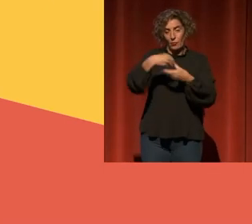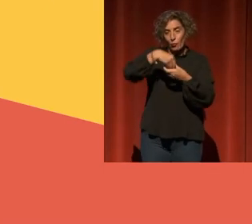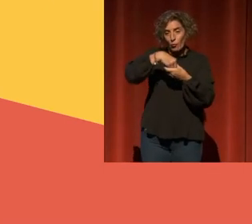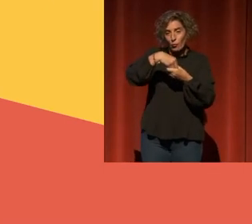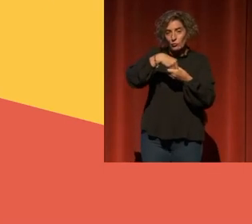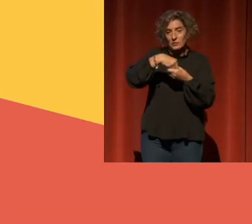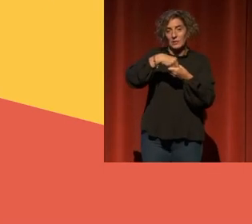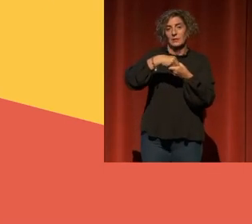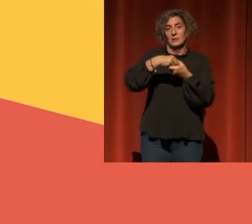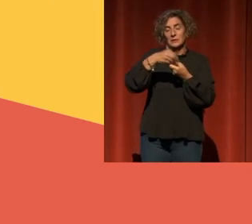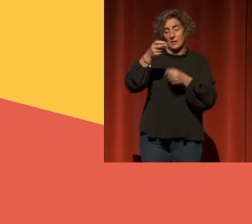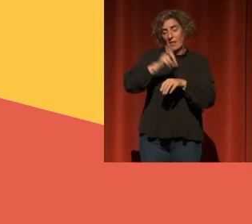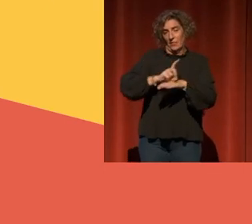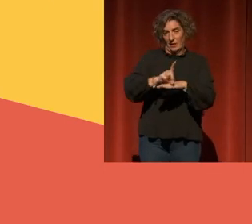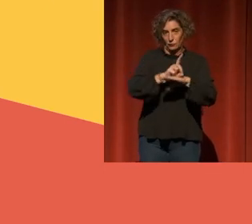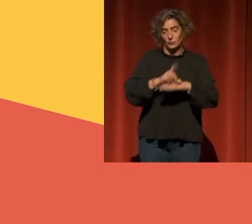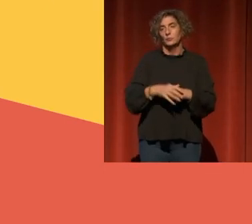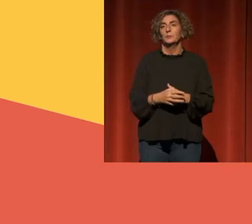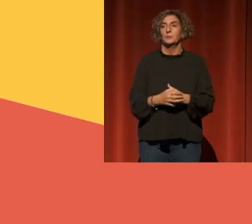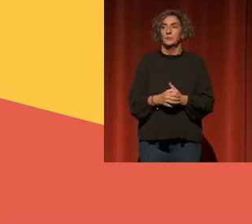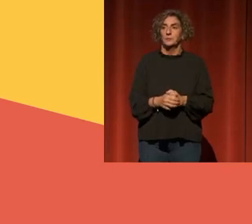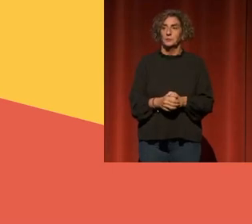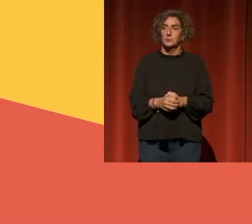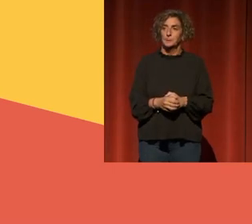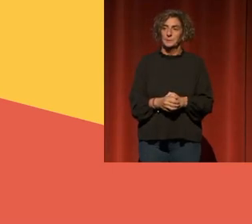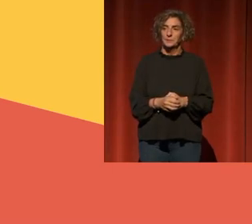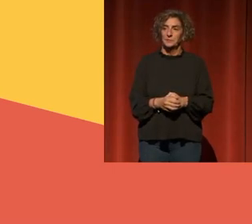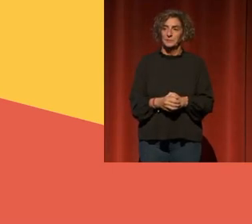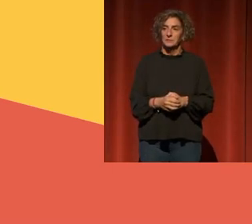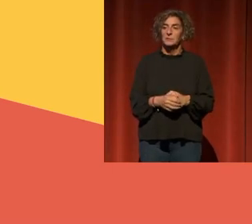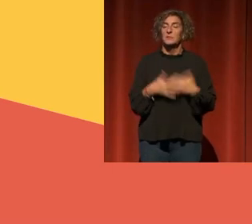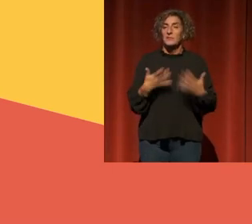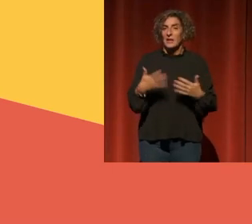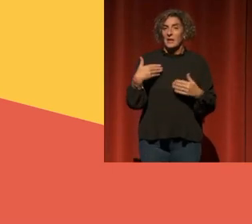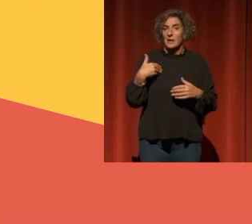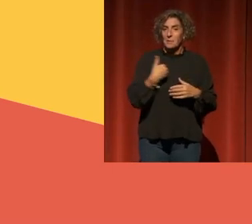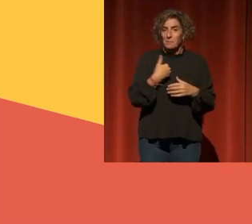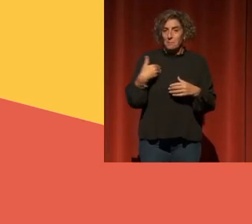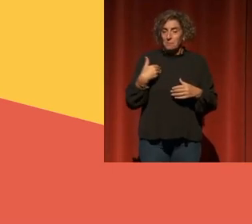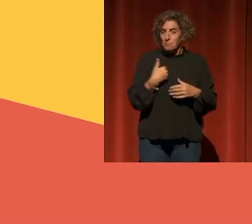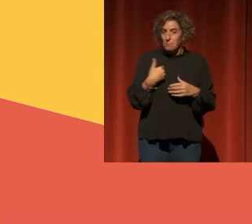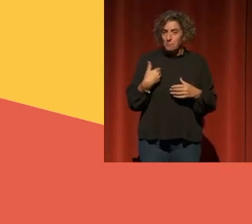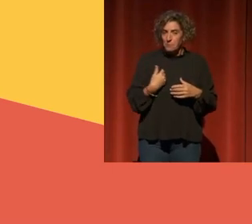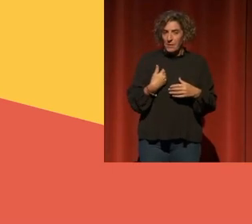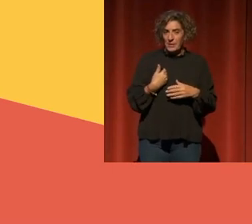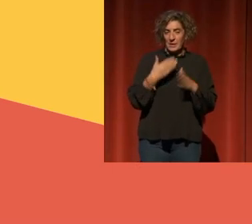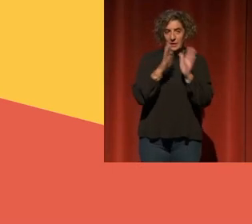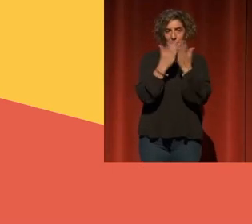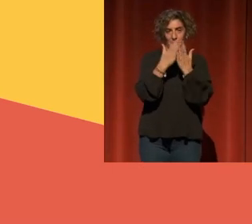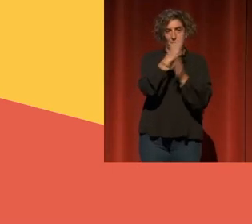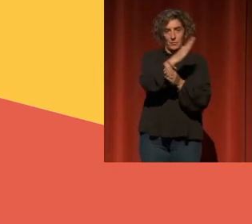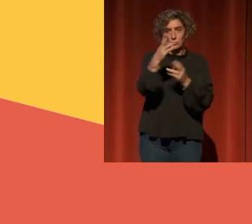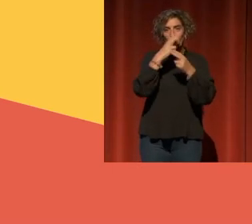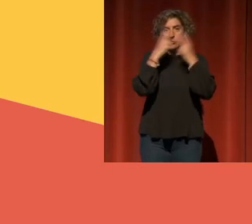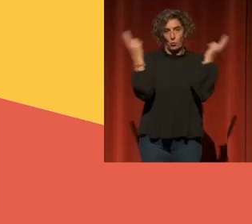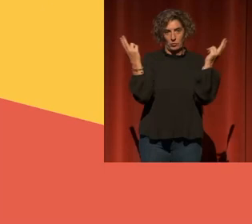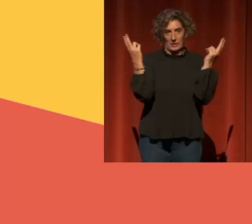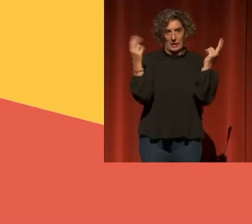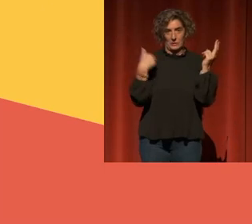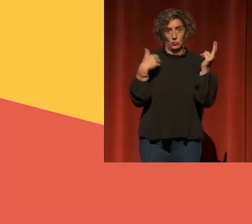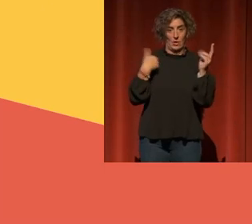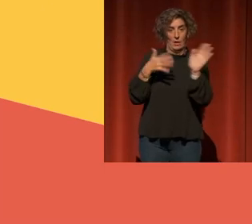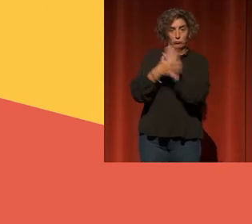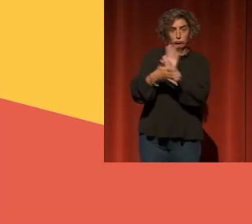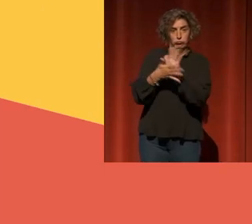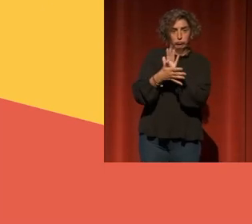met datos Qué papel tienen las bibliotecas públicas en todo esto Pues